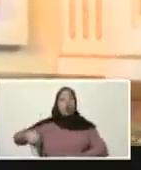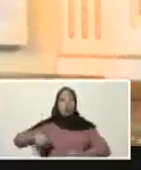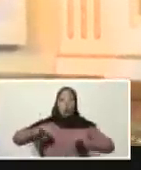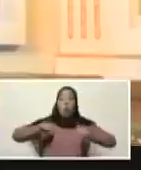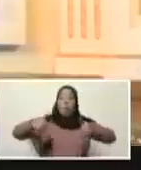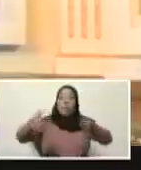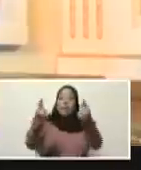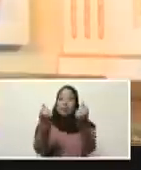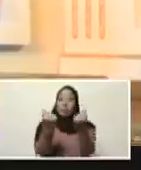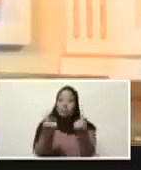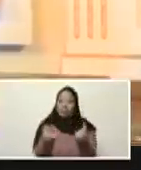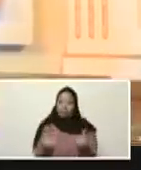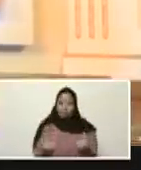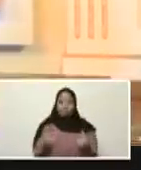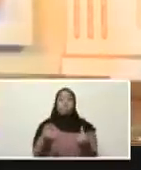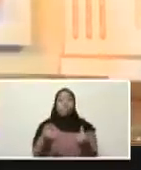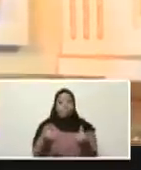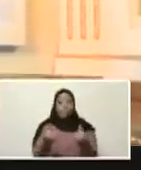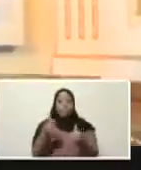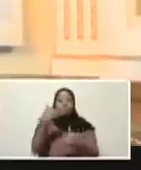económica, paulatina,